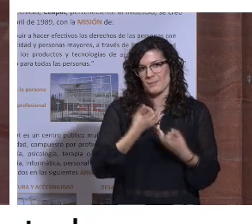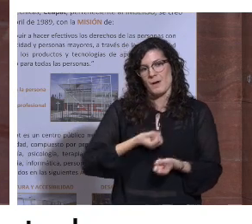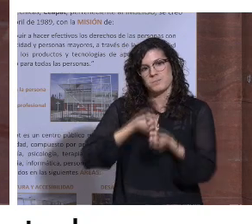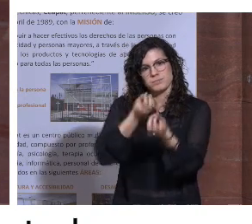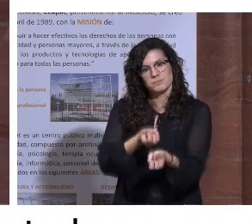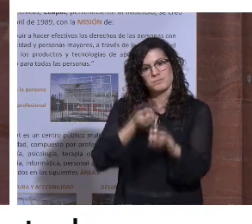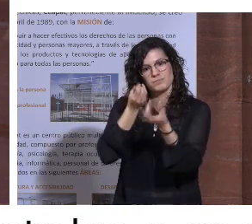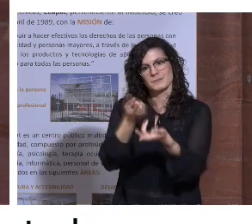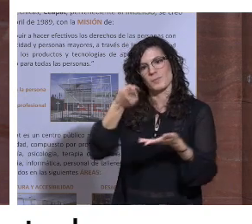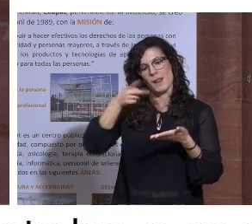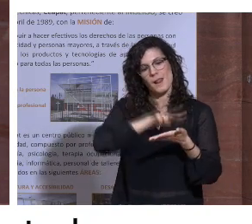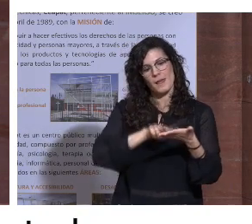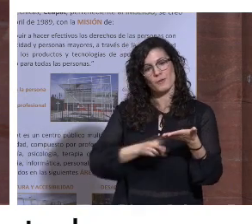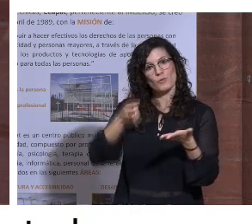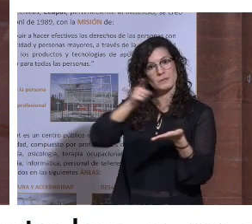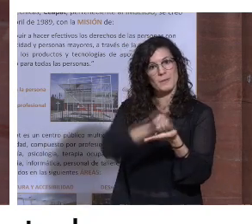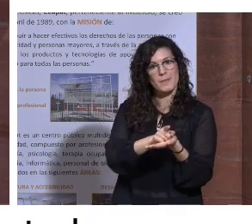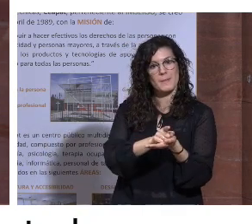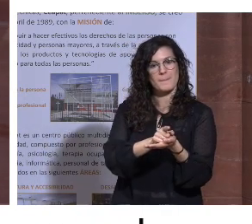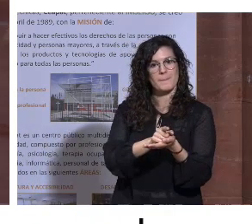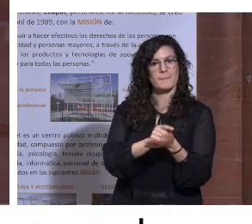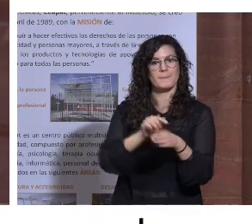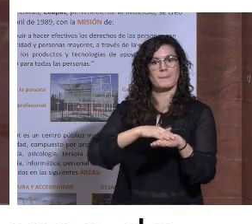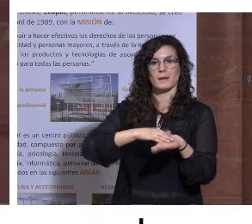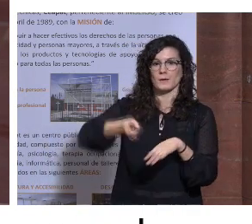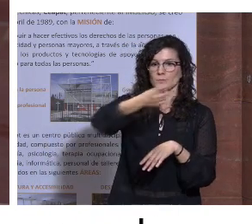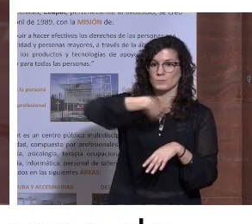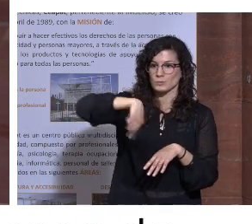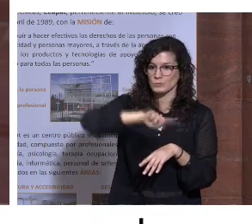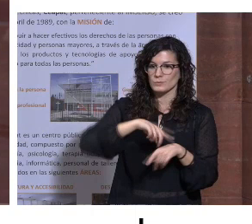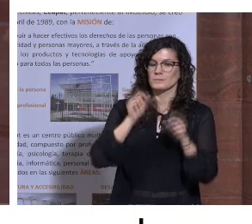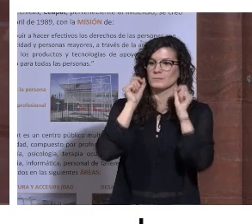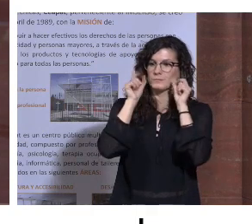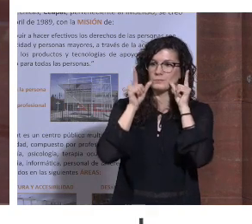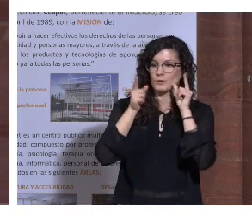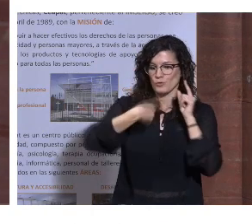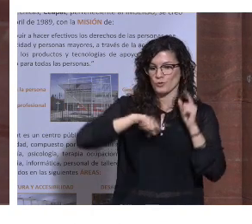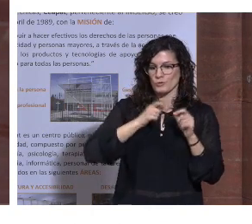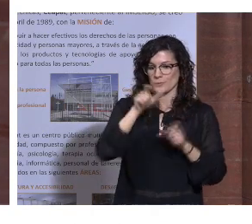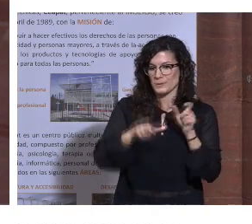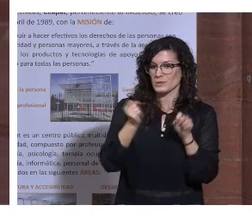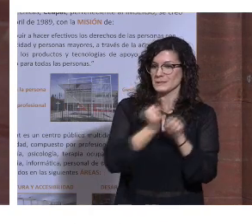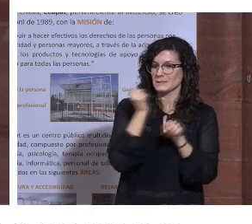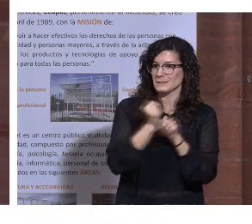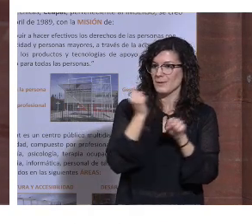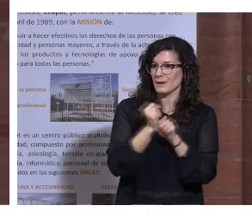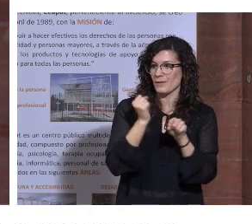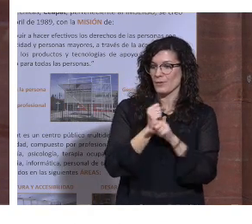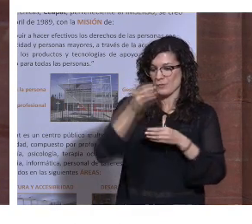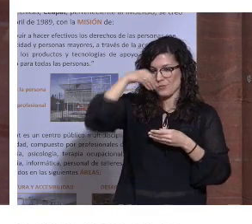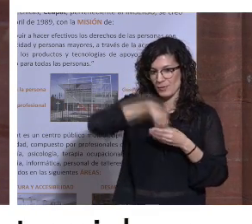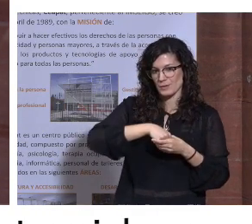exponeros y a leeros de nuevo para que veamos que esperamos que los trabajadores que hemos tenido en nuestras manos